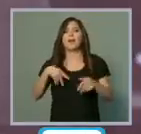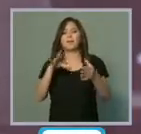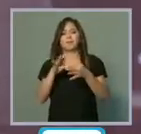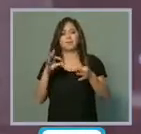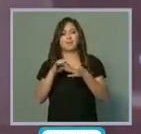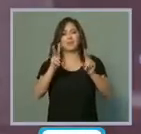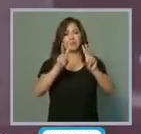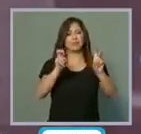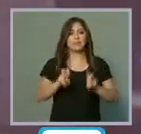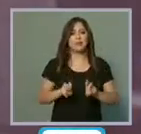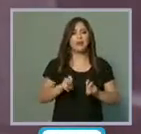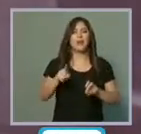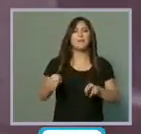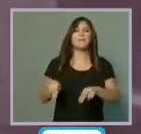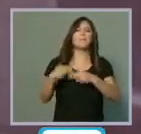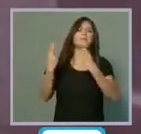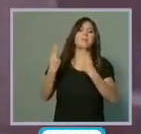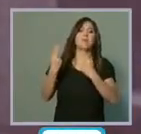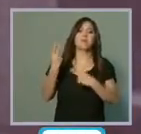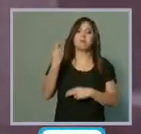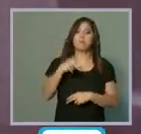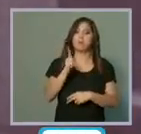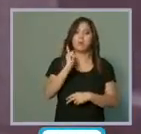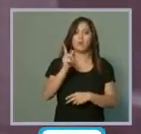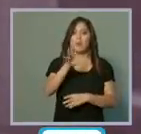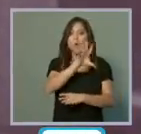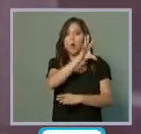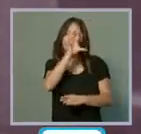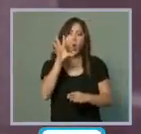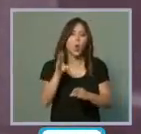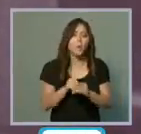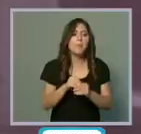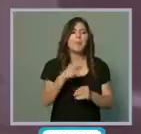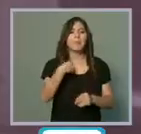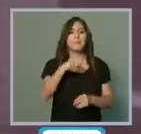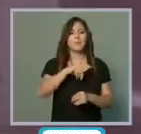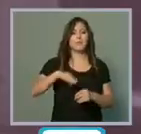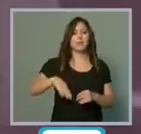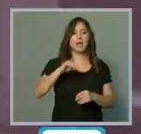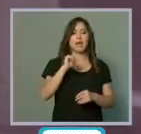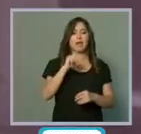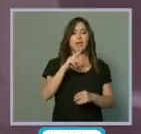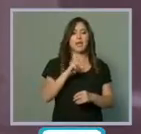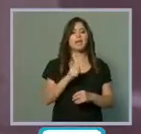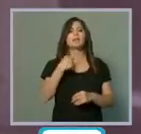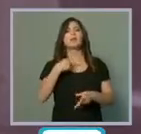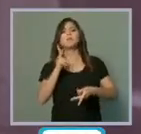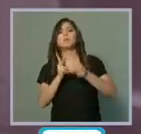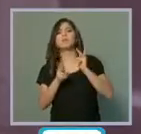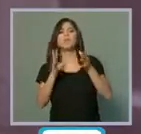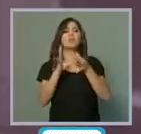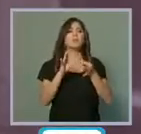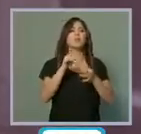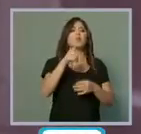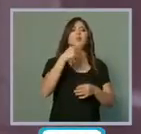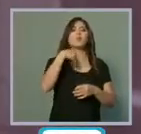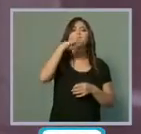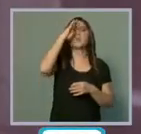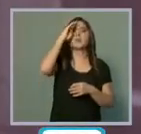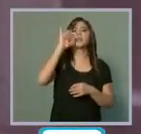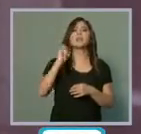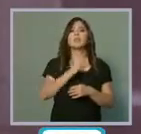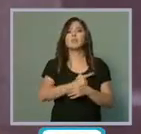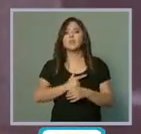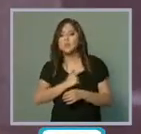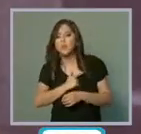la verdad es que puede ser algo tan general. Y bien lo decía Andrés y lo platicábamos, o sea, de repente algo que puede empezar con un gusto, de repente